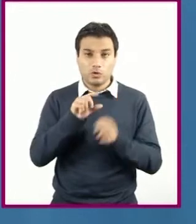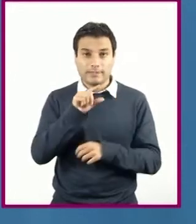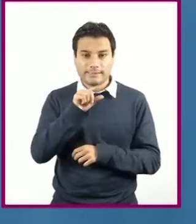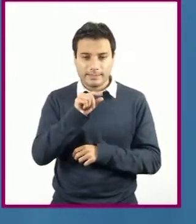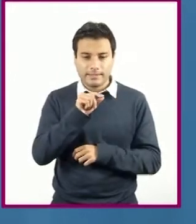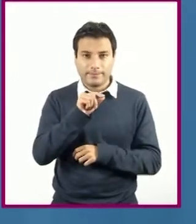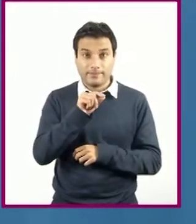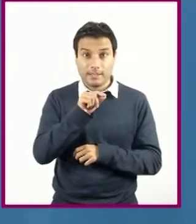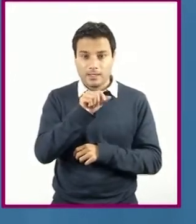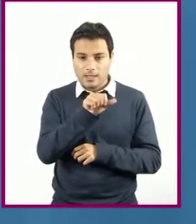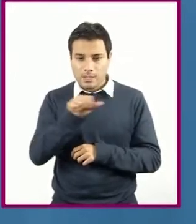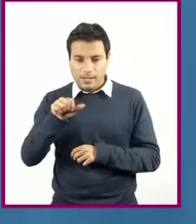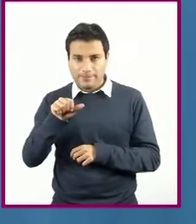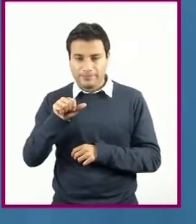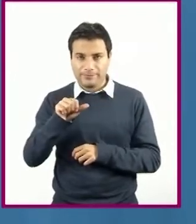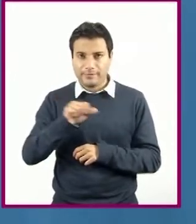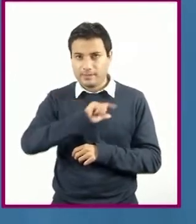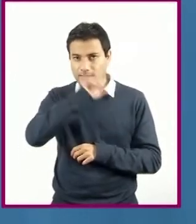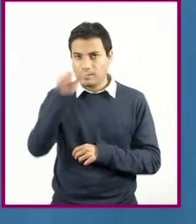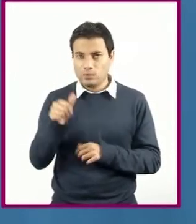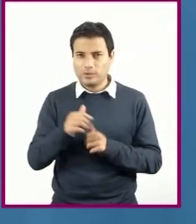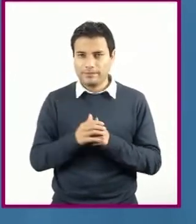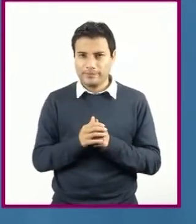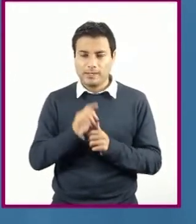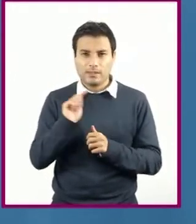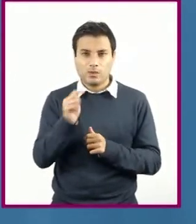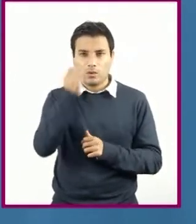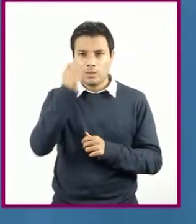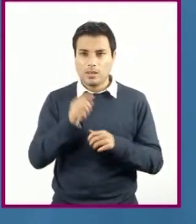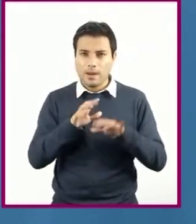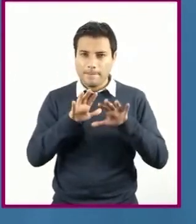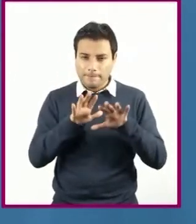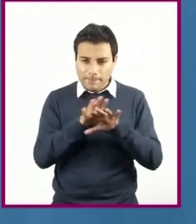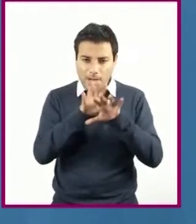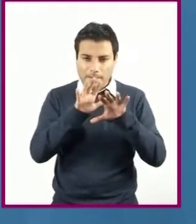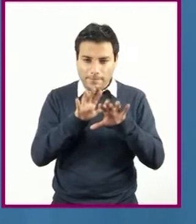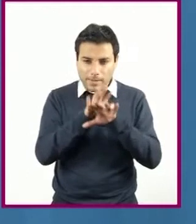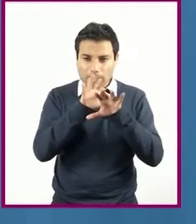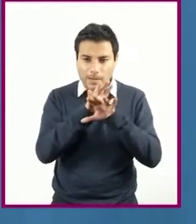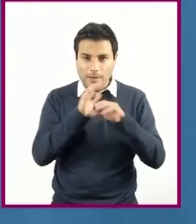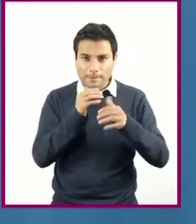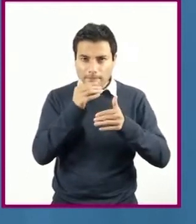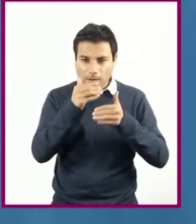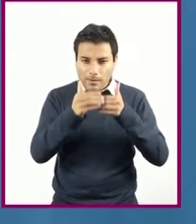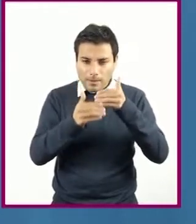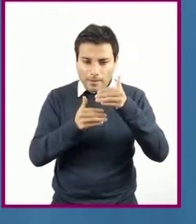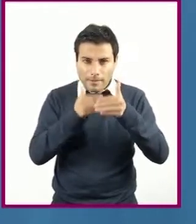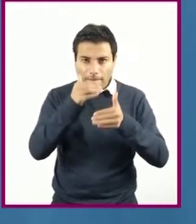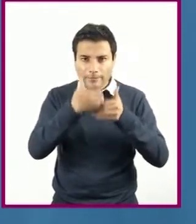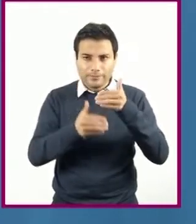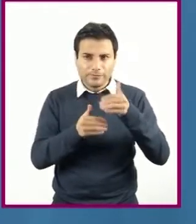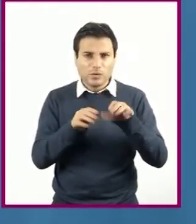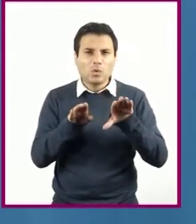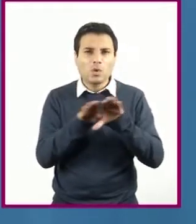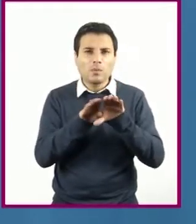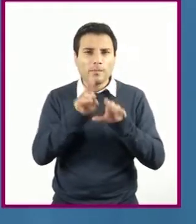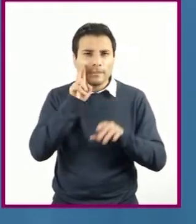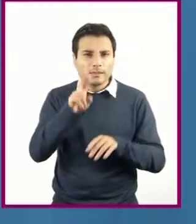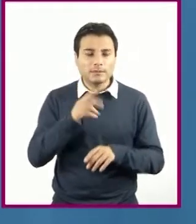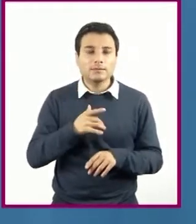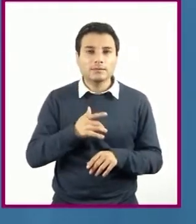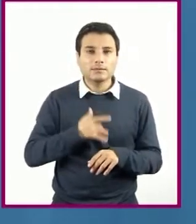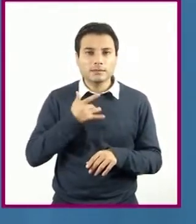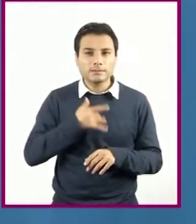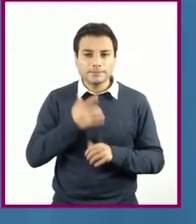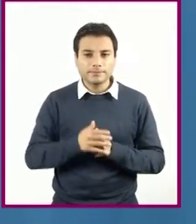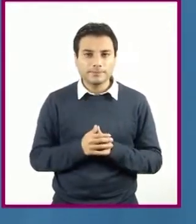avances revolucionarios de la tecnología que se estaba incubando o que estaban viendo la luz en ese momento? Los